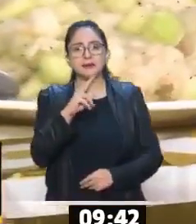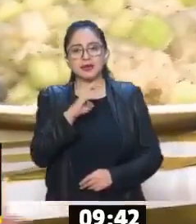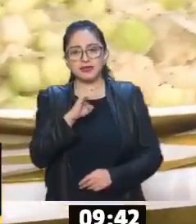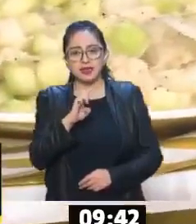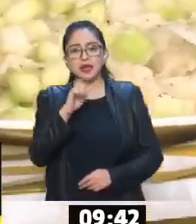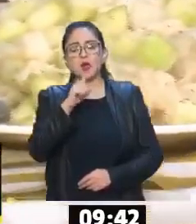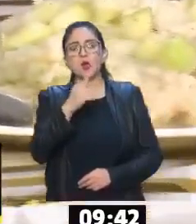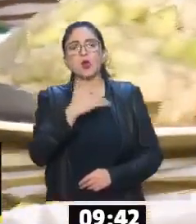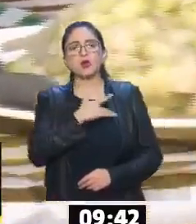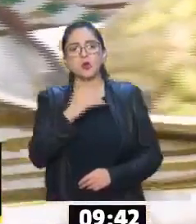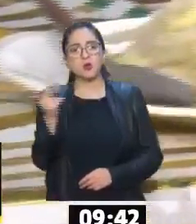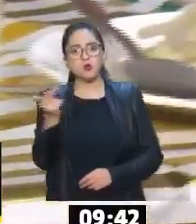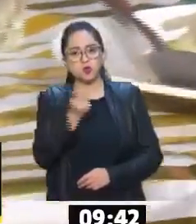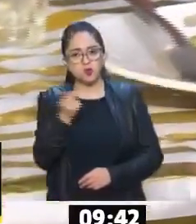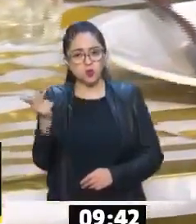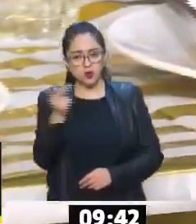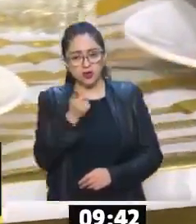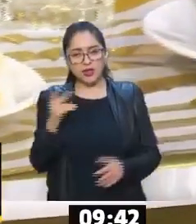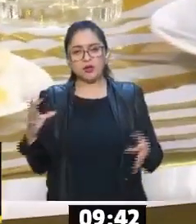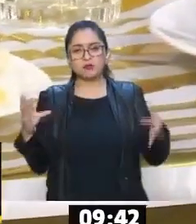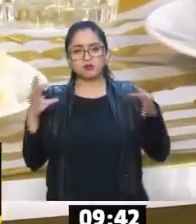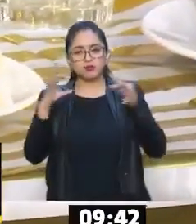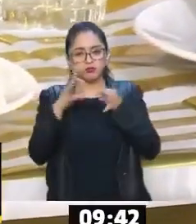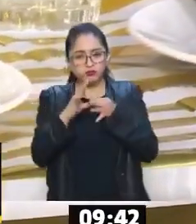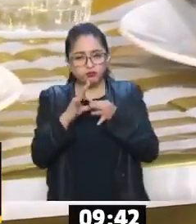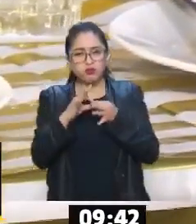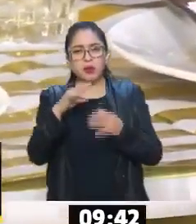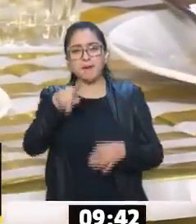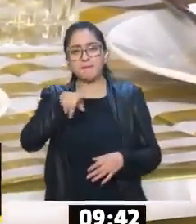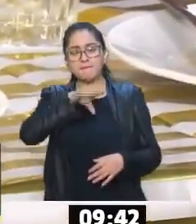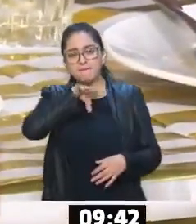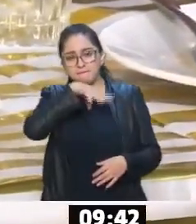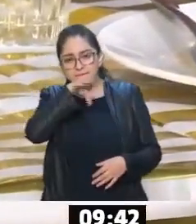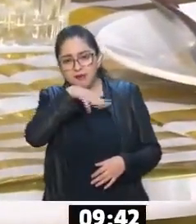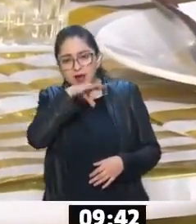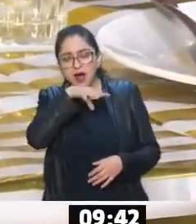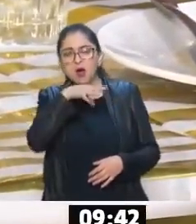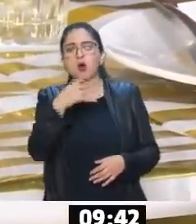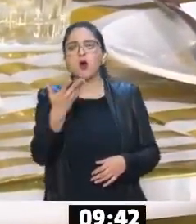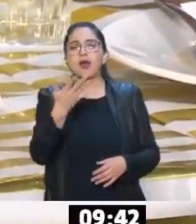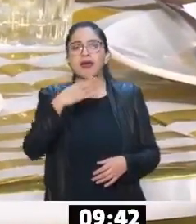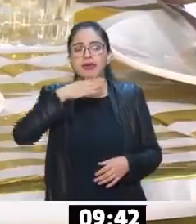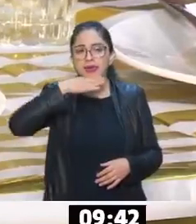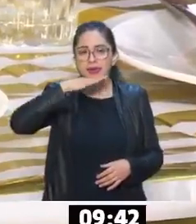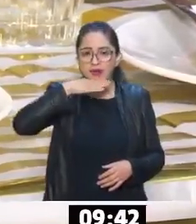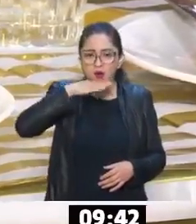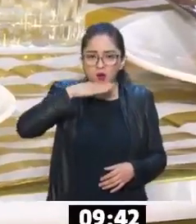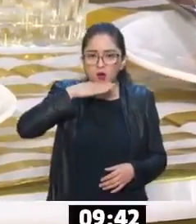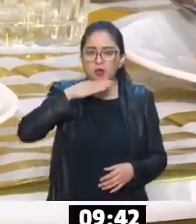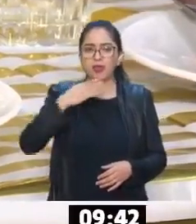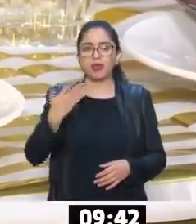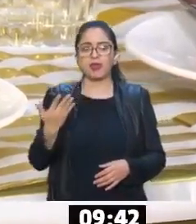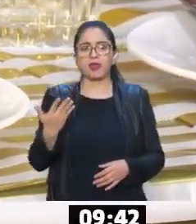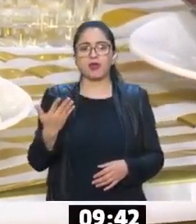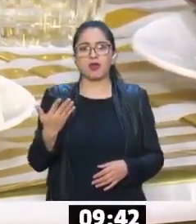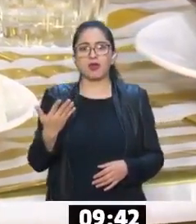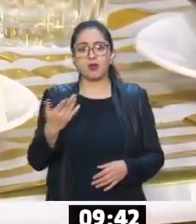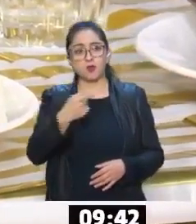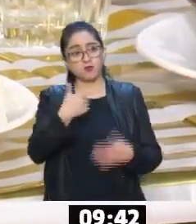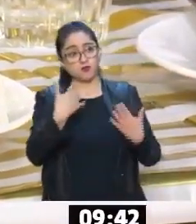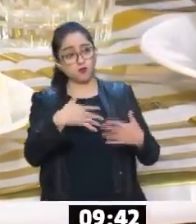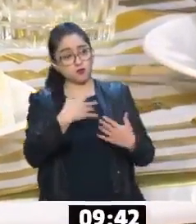corazón de pulque tropicalizado con algo de notas de mango. Notas de mango, qué bonito. Maestra, sí. Es que no hay